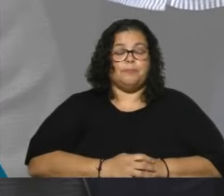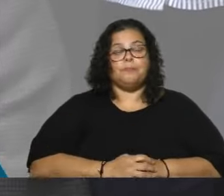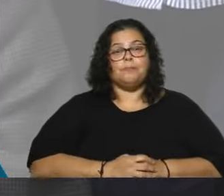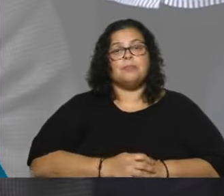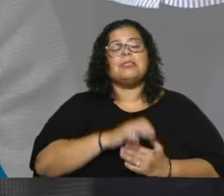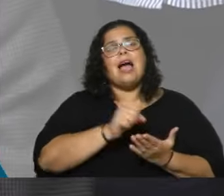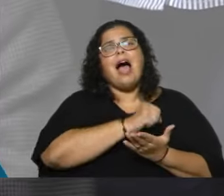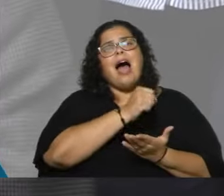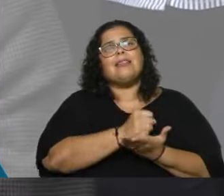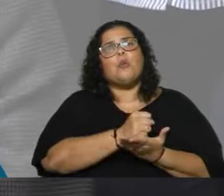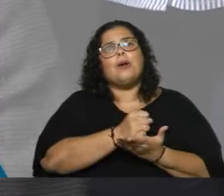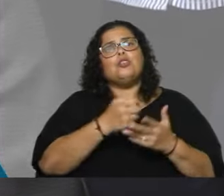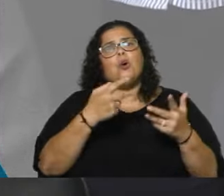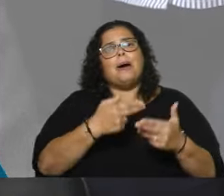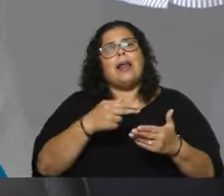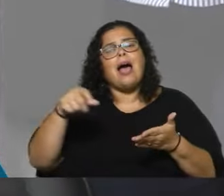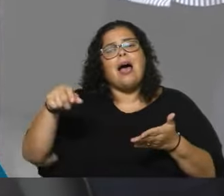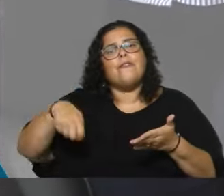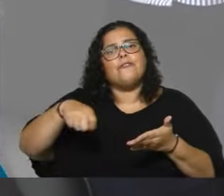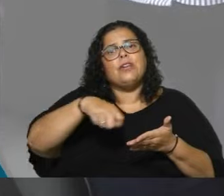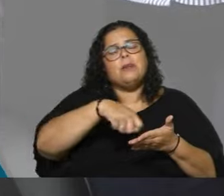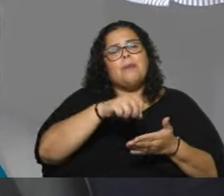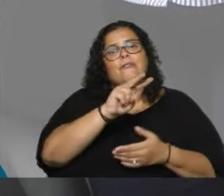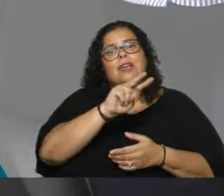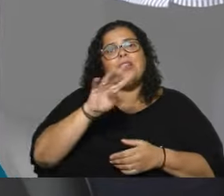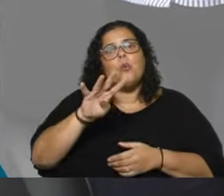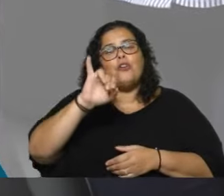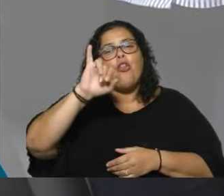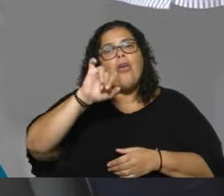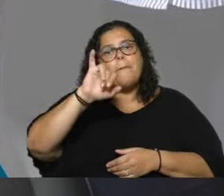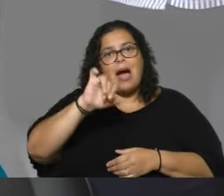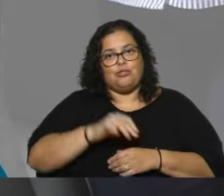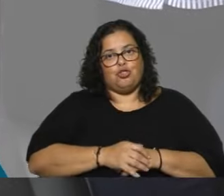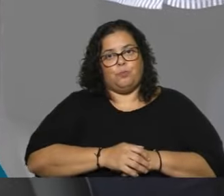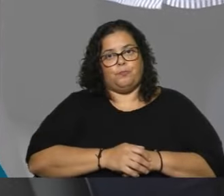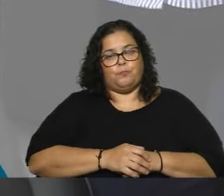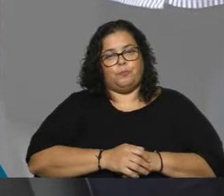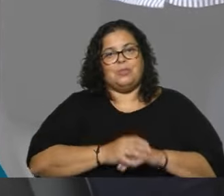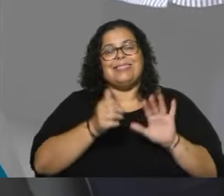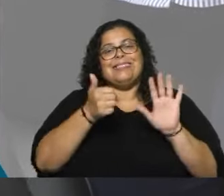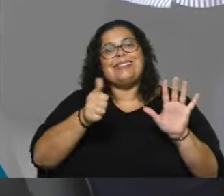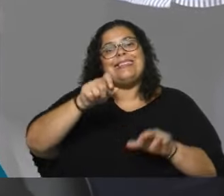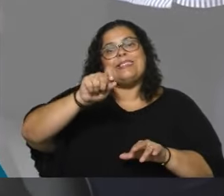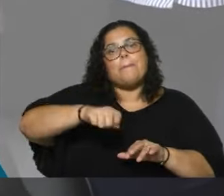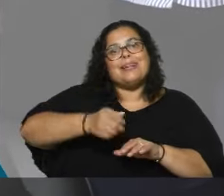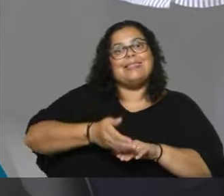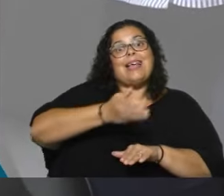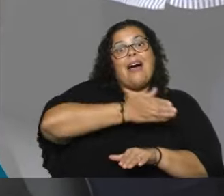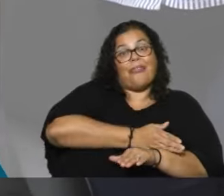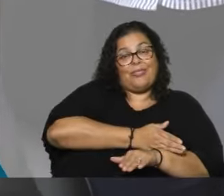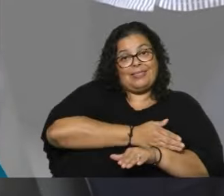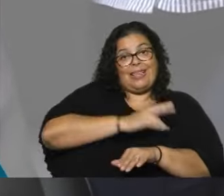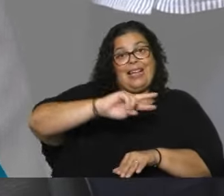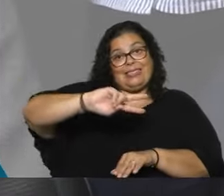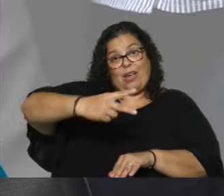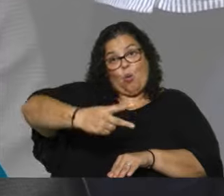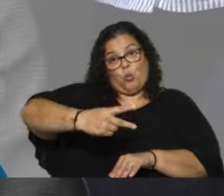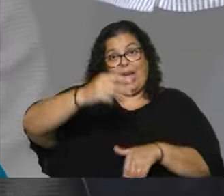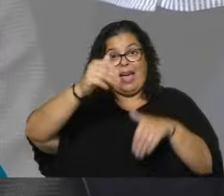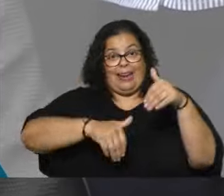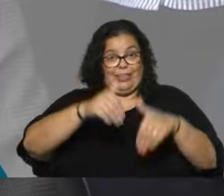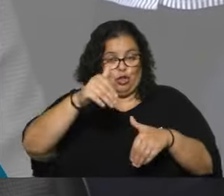cuándo tienen tiempo entonces para juntar la firma? 24 de mayo, o sea, 6 meses antes de la instancia de la segunda elección.